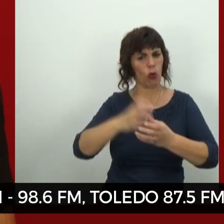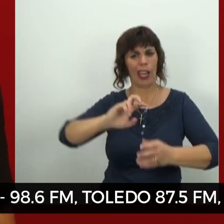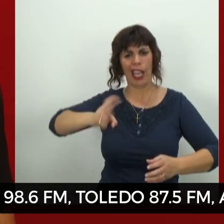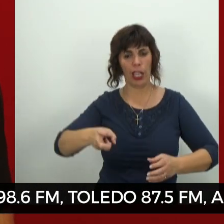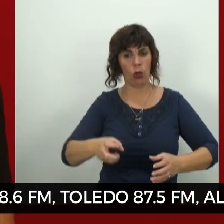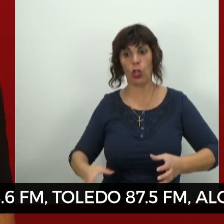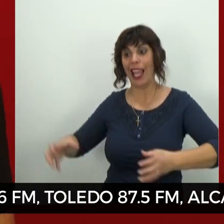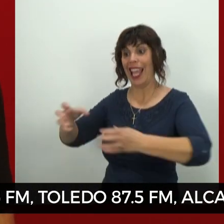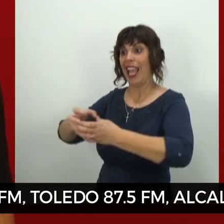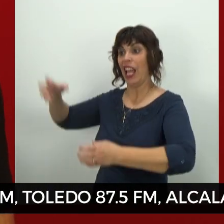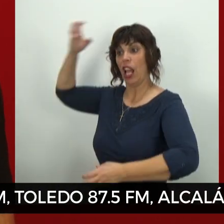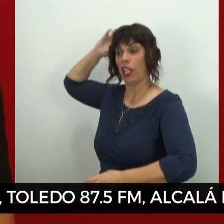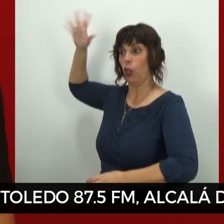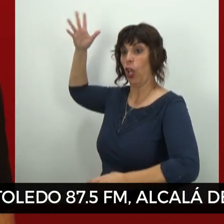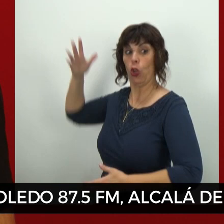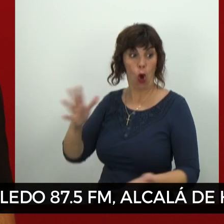Todo en esta tierra,